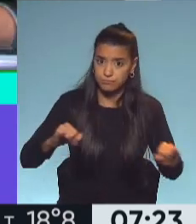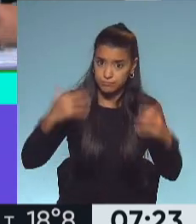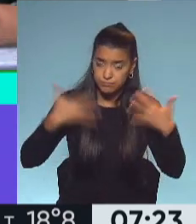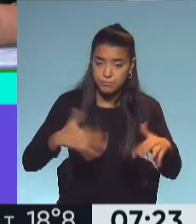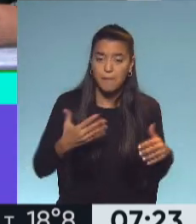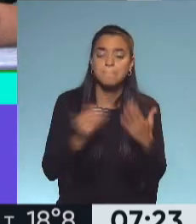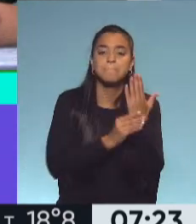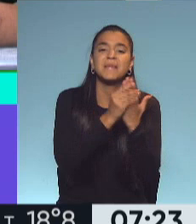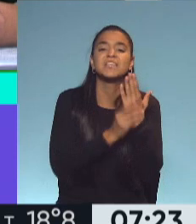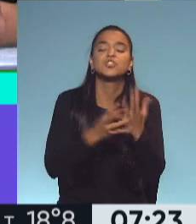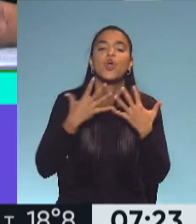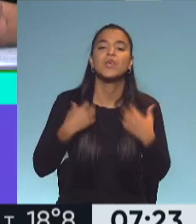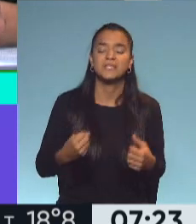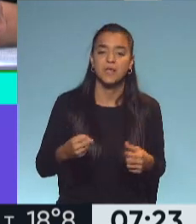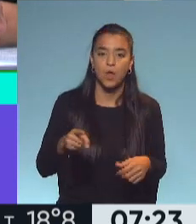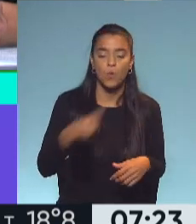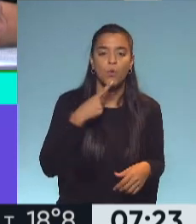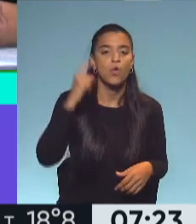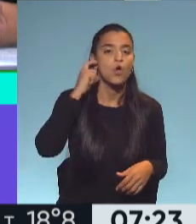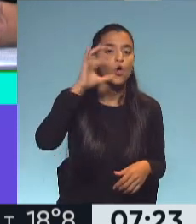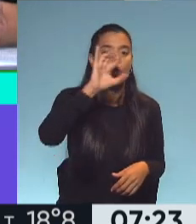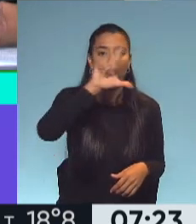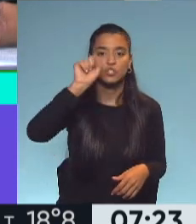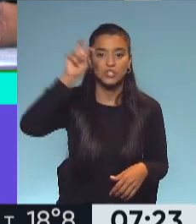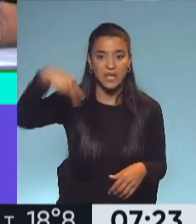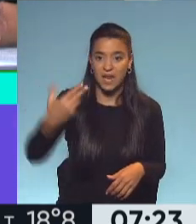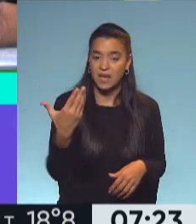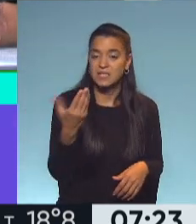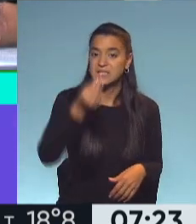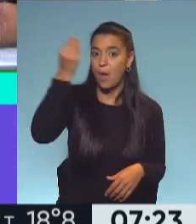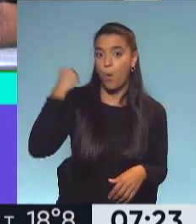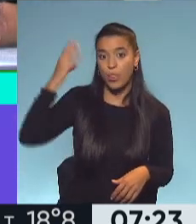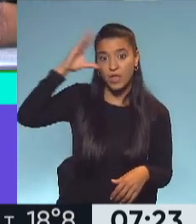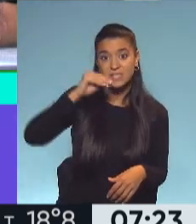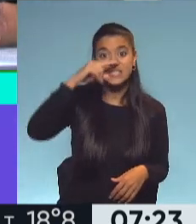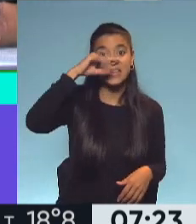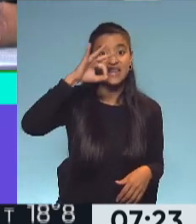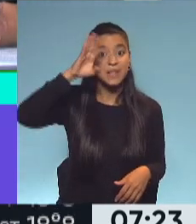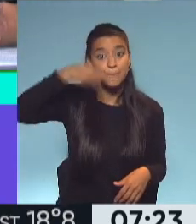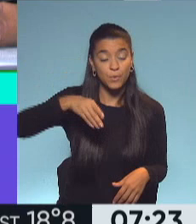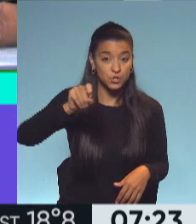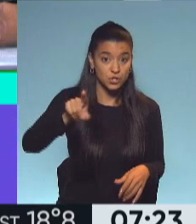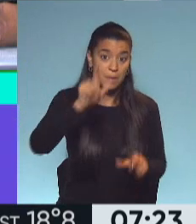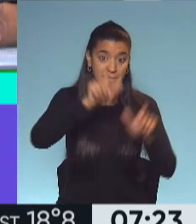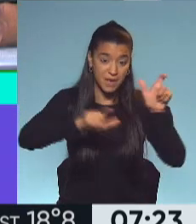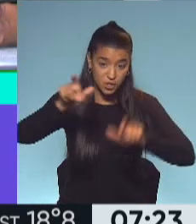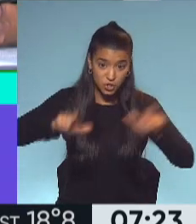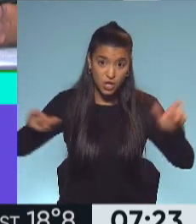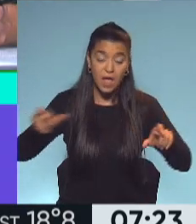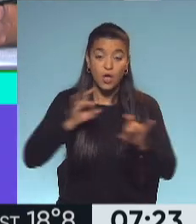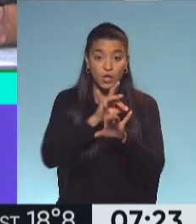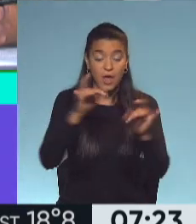hizo el ministro de Salud, Daniel Goyan, el sábado por la noche, advirtiendo que más del 70% de los casos de